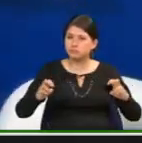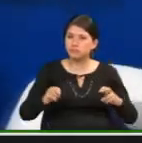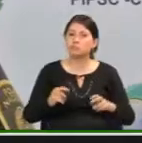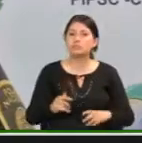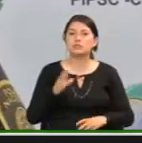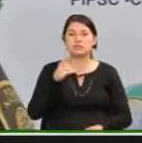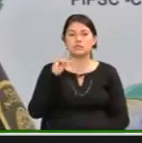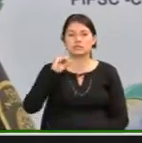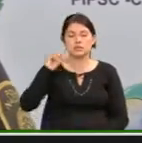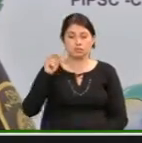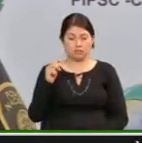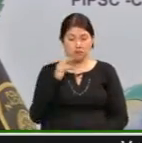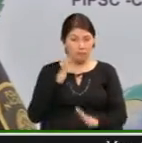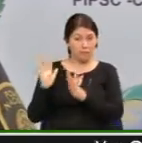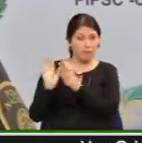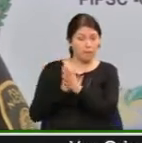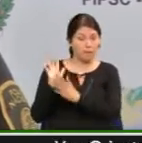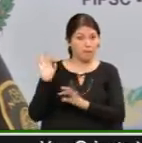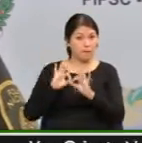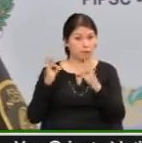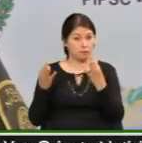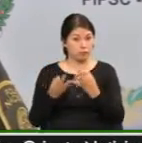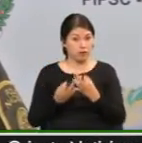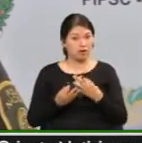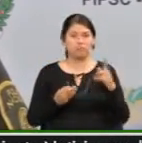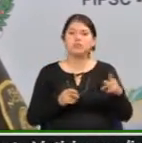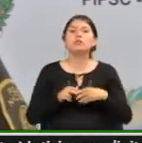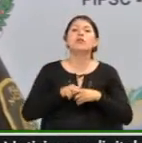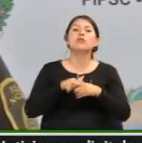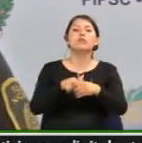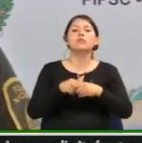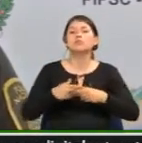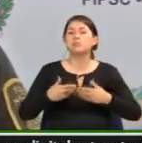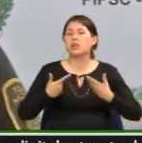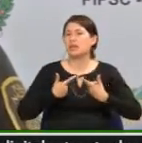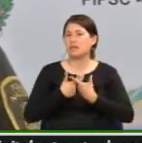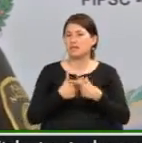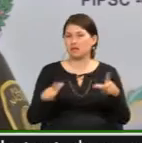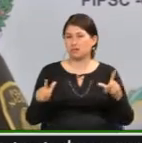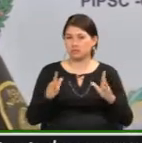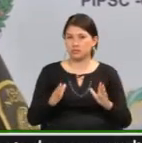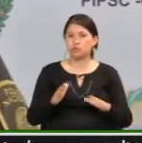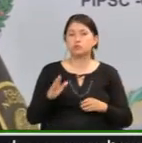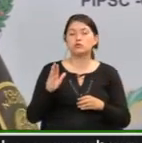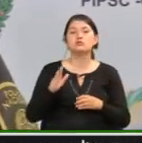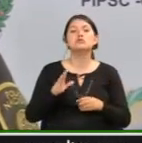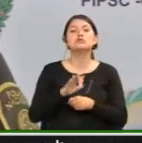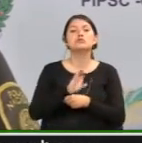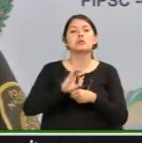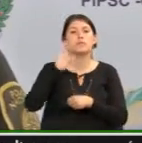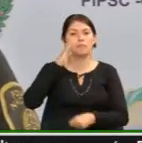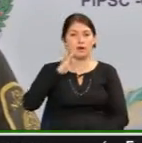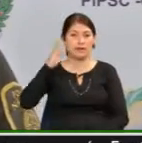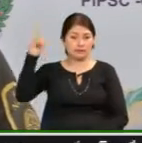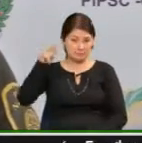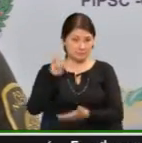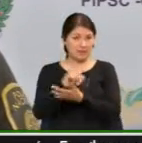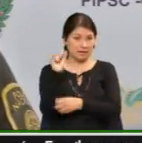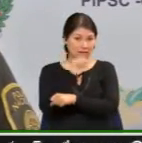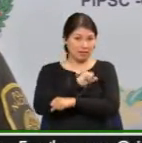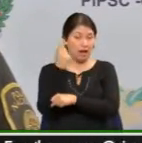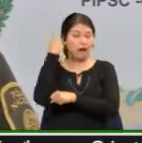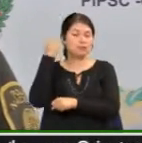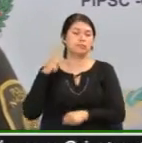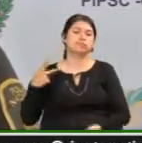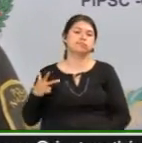la SIJÍN. De acuerdo a la información de los familiares, está dedicado al transporte informal en la ciudad de Barranquilla. En ese mismo carro, el día de ayer